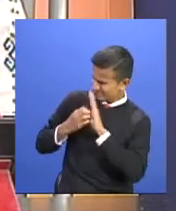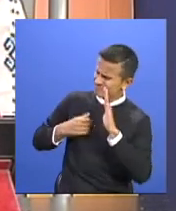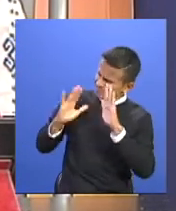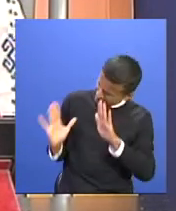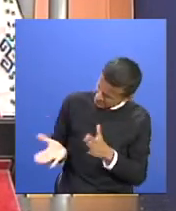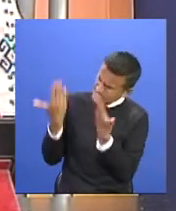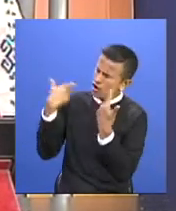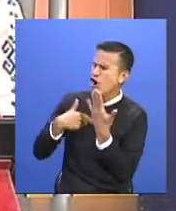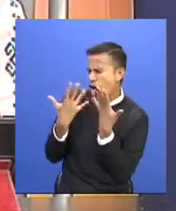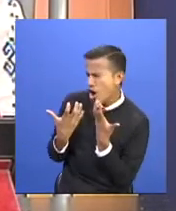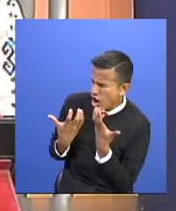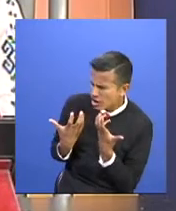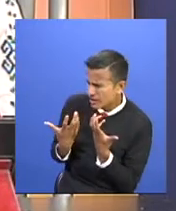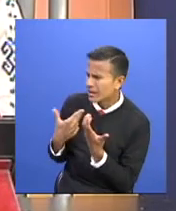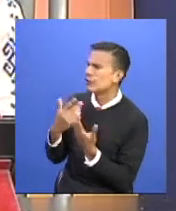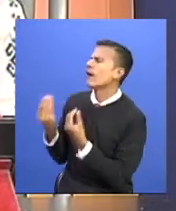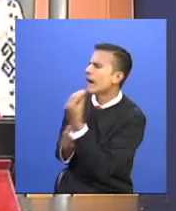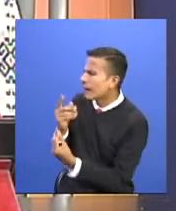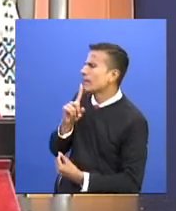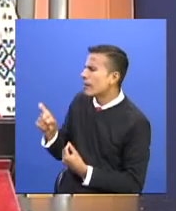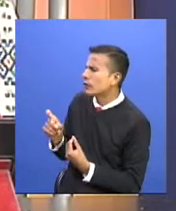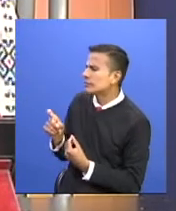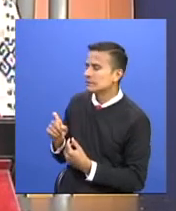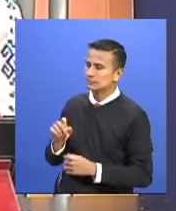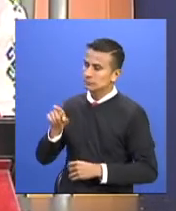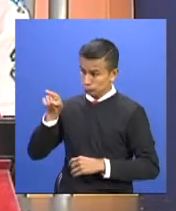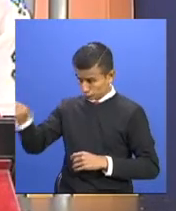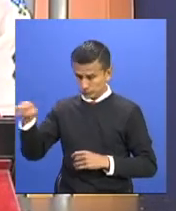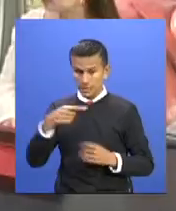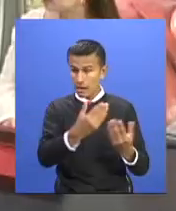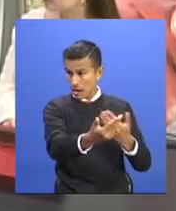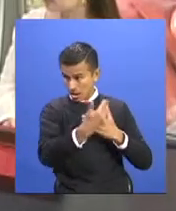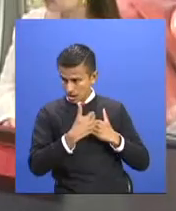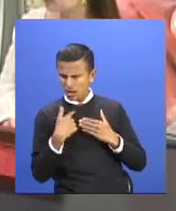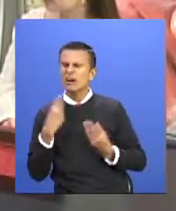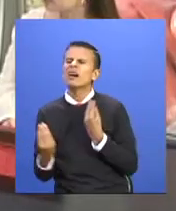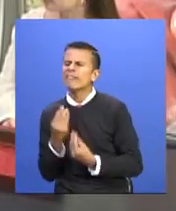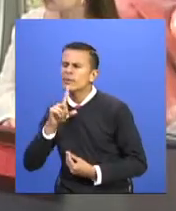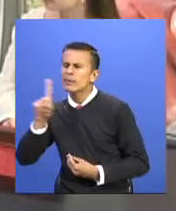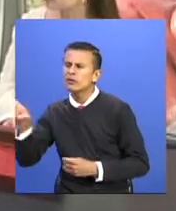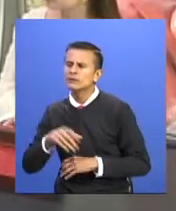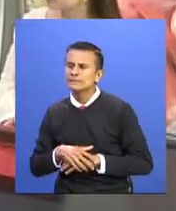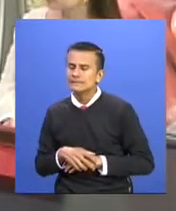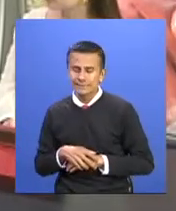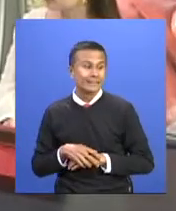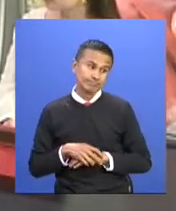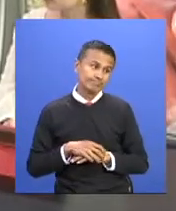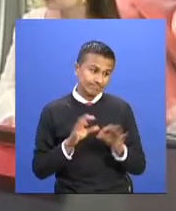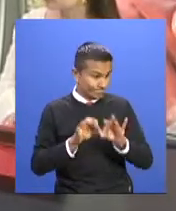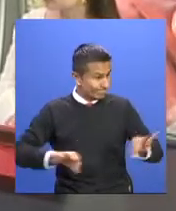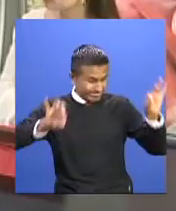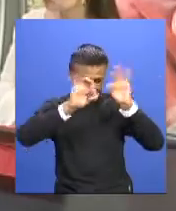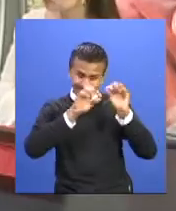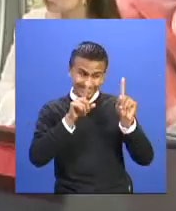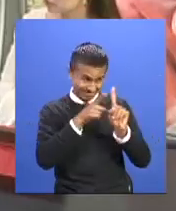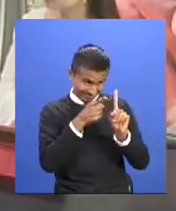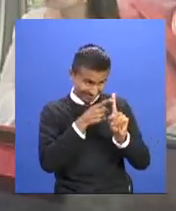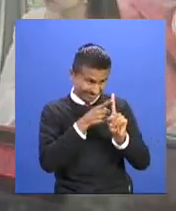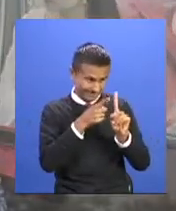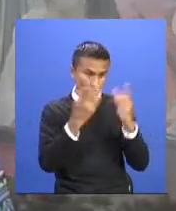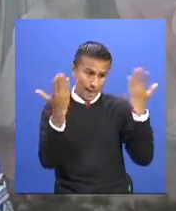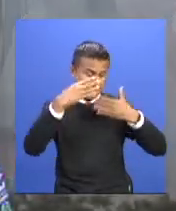imagen corporativa, del branding corporativo, ¿por dónde arrancan? Primero que todo, hay que hacer una labor como